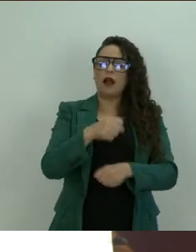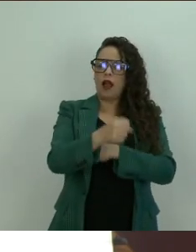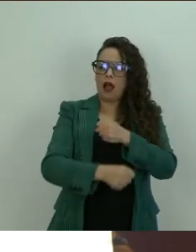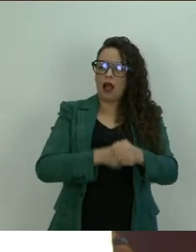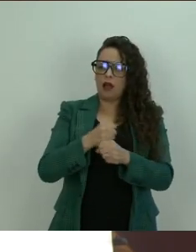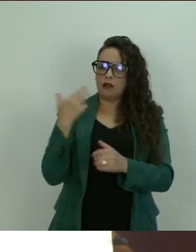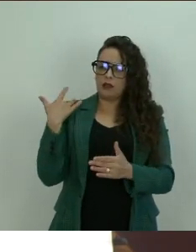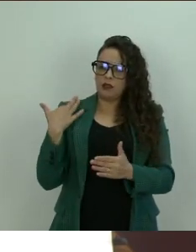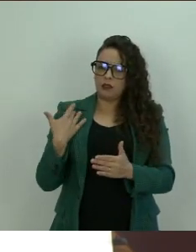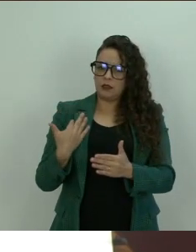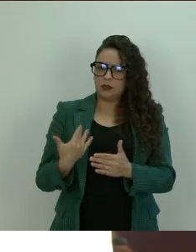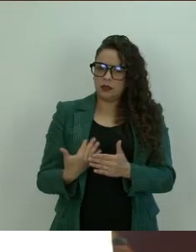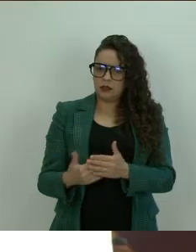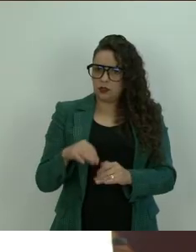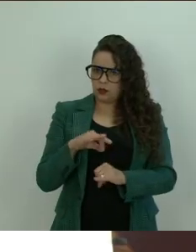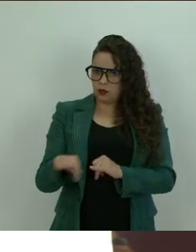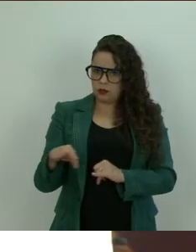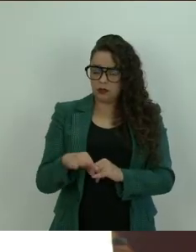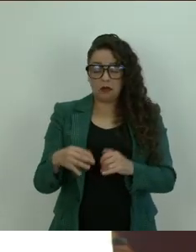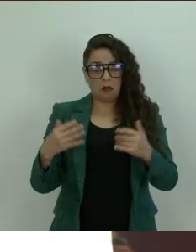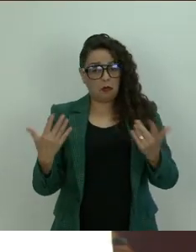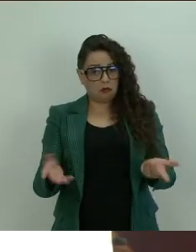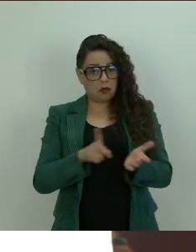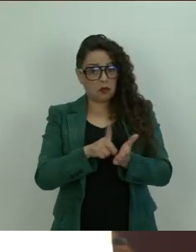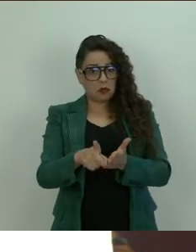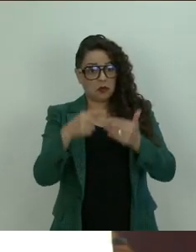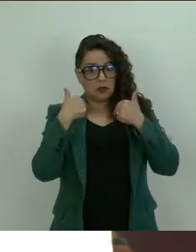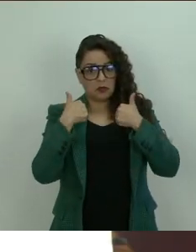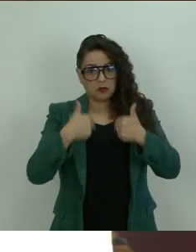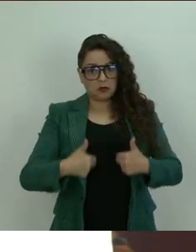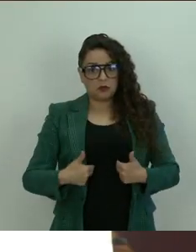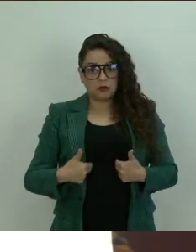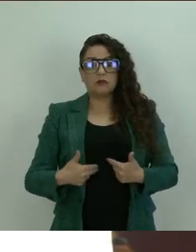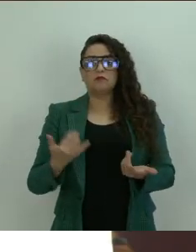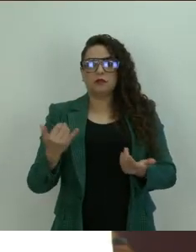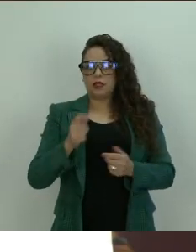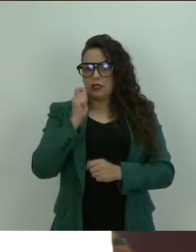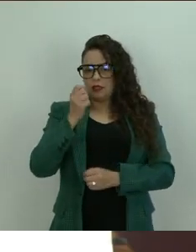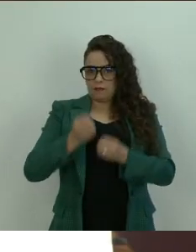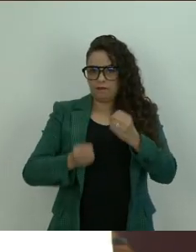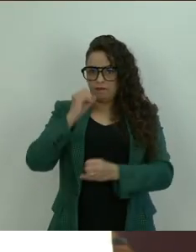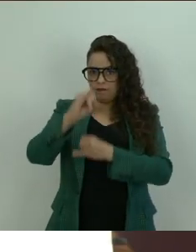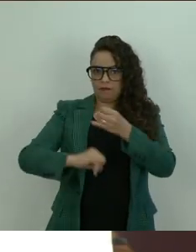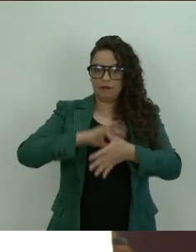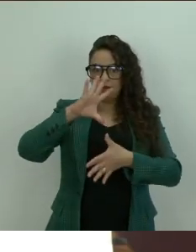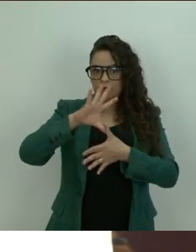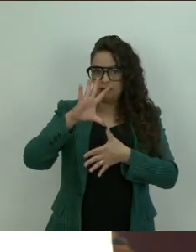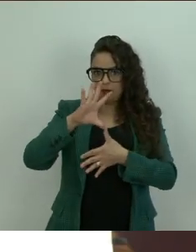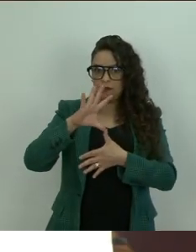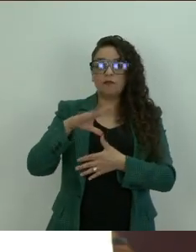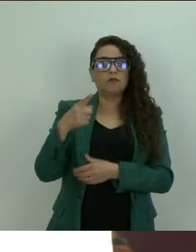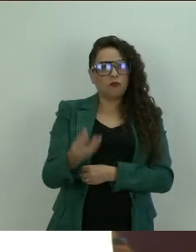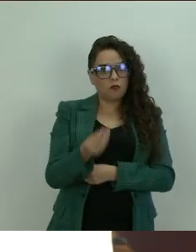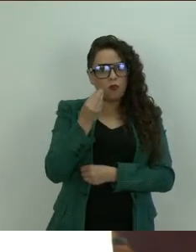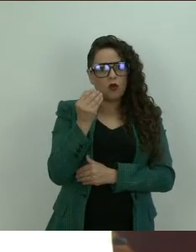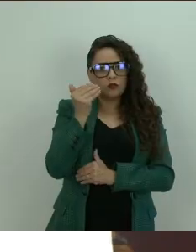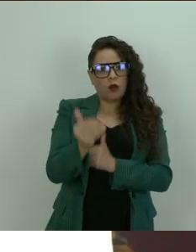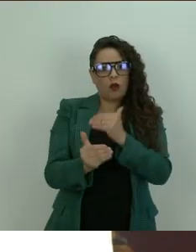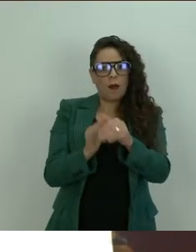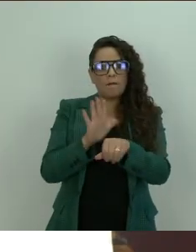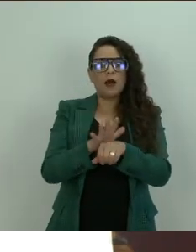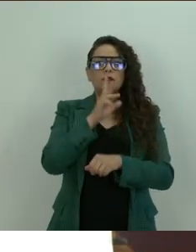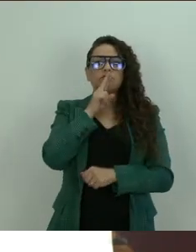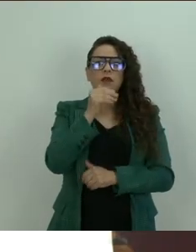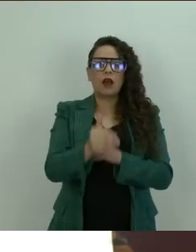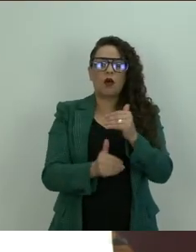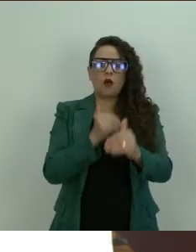del derecho internacional de los derechos humanos ha crecido significativamente en los distintos ámbitos del derecho. El propósito